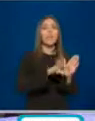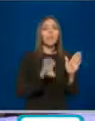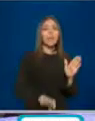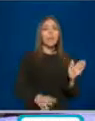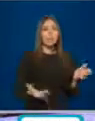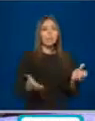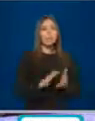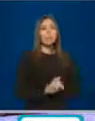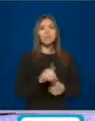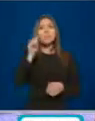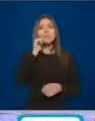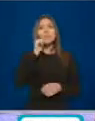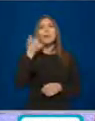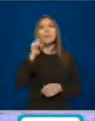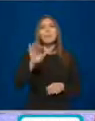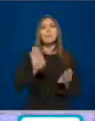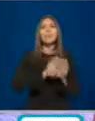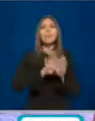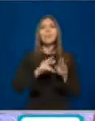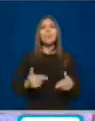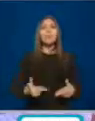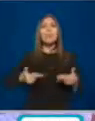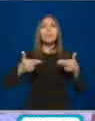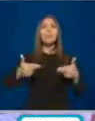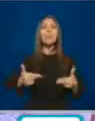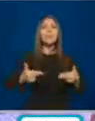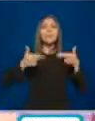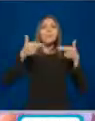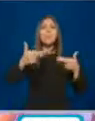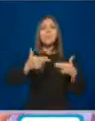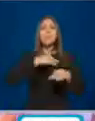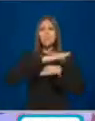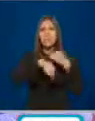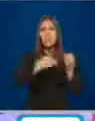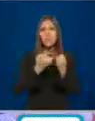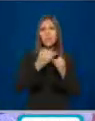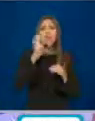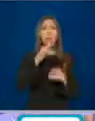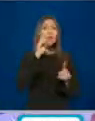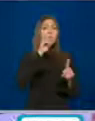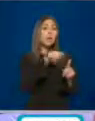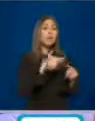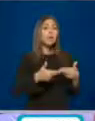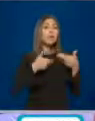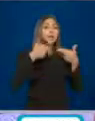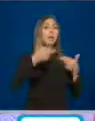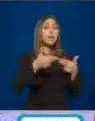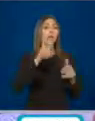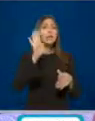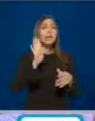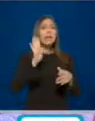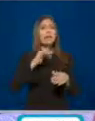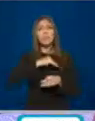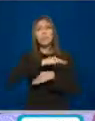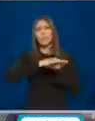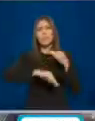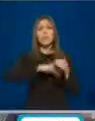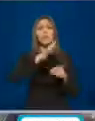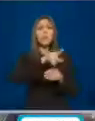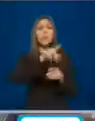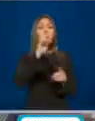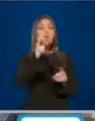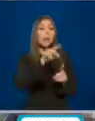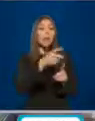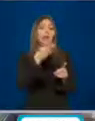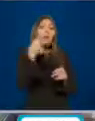poner etiquetas a las generaciones de una forma como para tener algo que hacer, creo yo? Porque nos parecemos mucho todos. Sí, no es tanto tener algo que hacer.